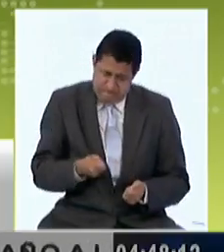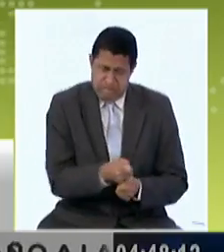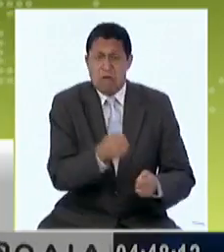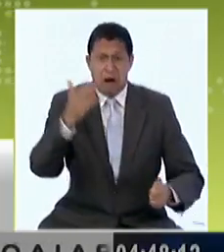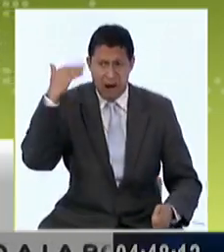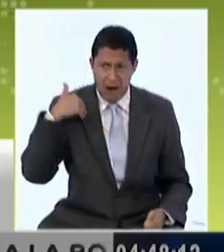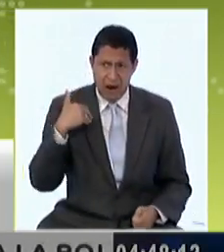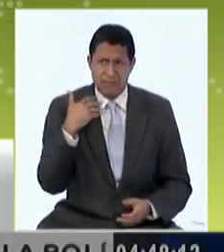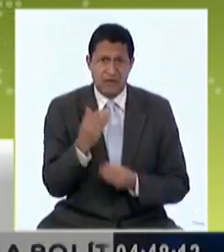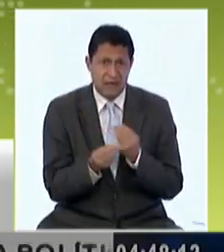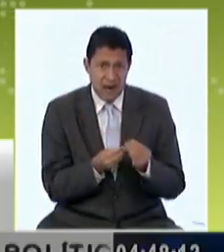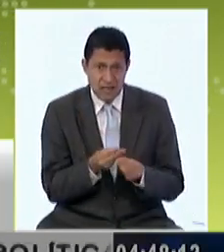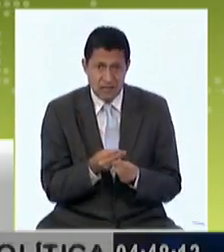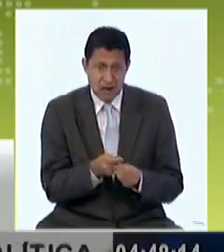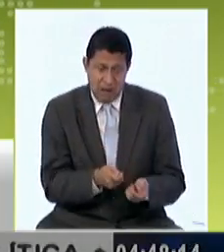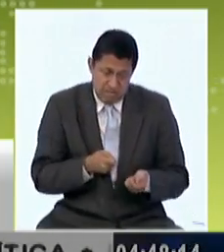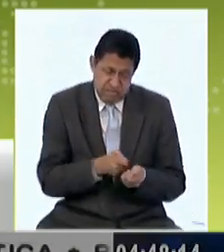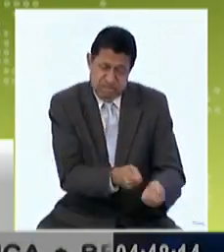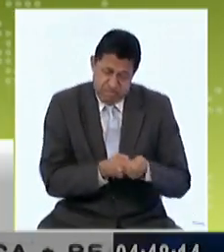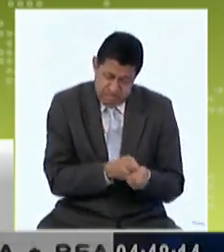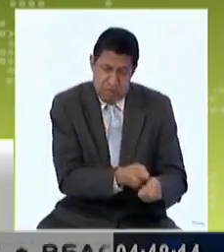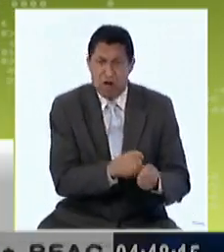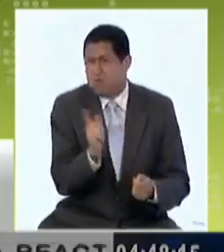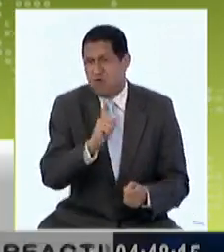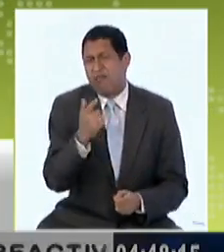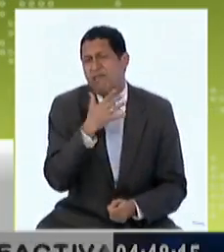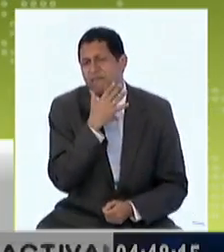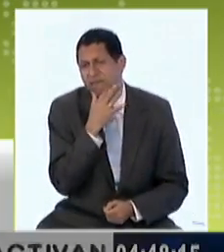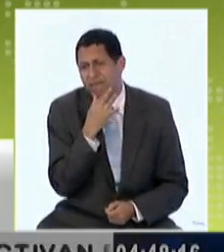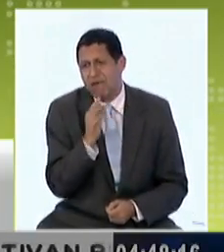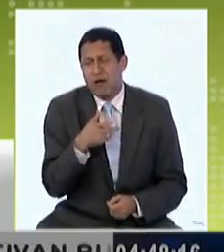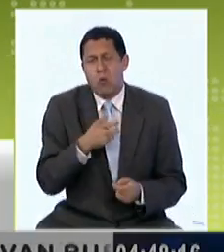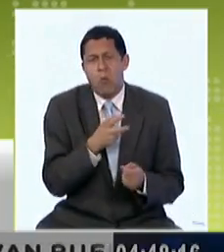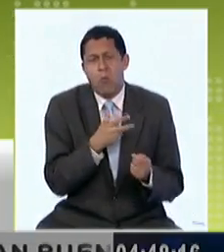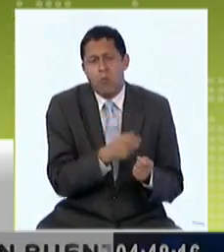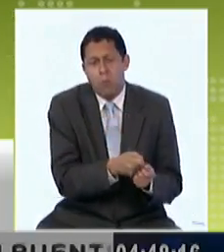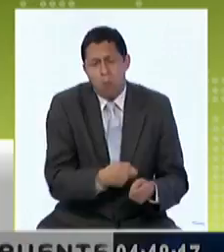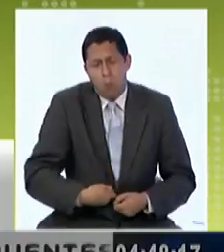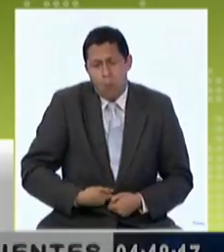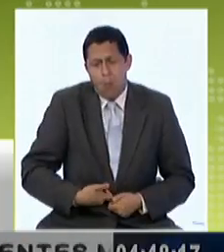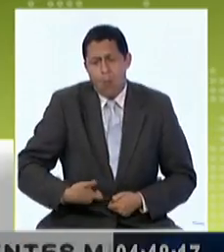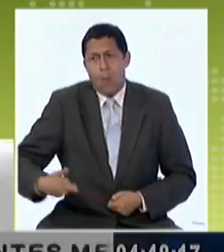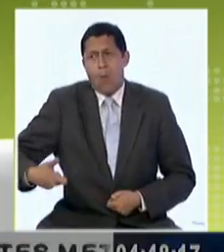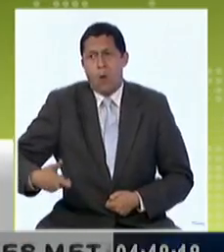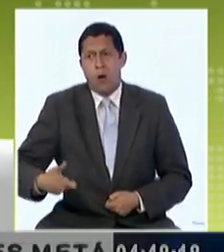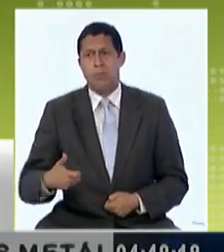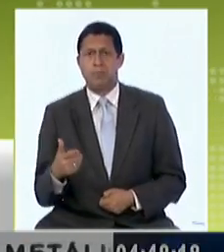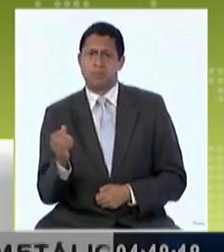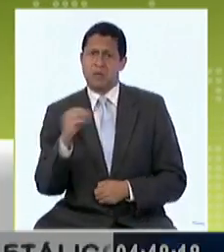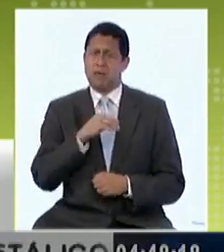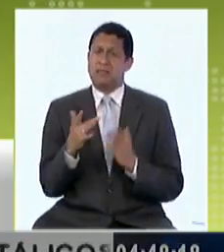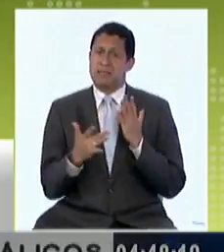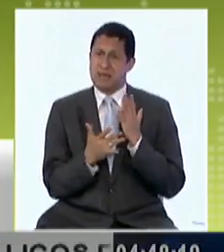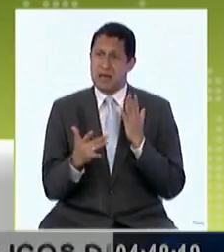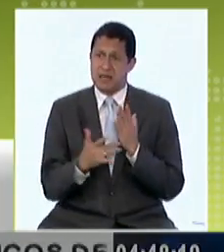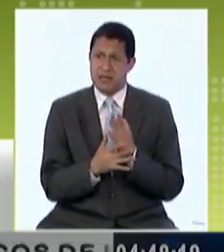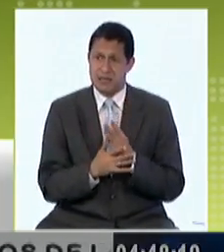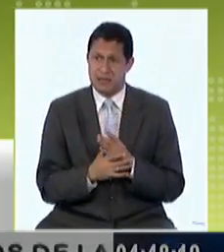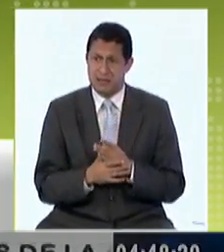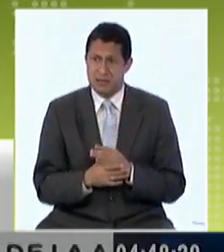anteriormente había que emplear para extraer la grasa ya no fuera necesaria o no fuera tan necesaria. Ahí es cuando surgen las técnicas como